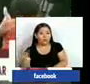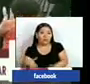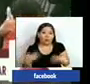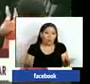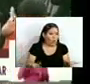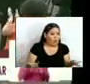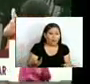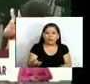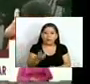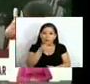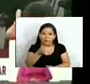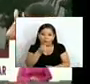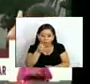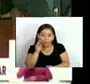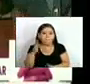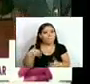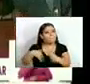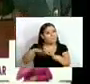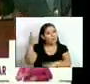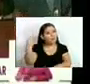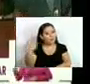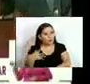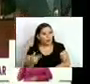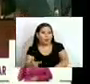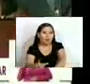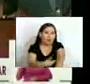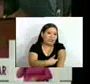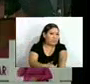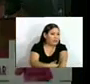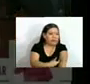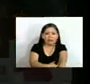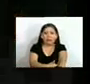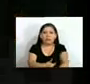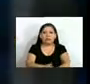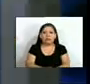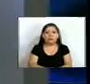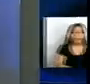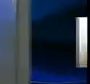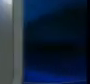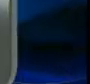de productos básicos, una alta inflación y hospitales en pésimas condiciones.